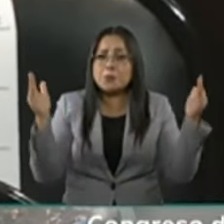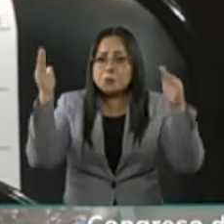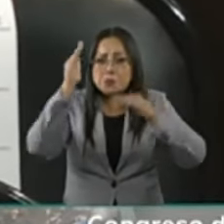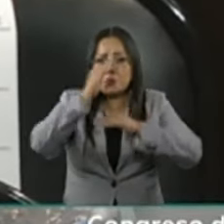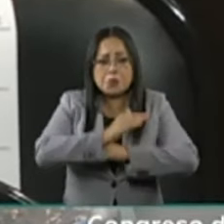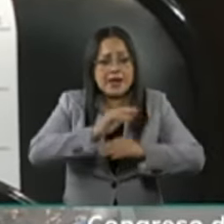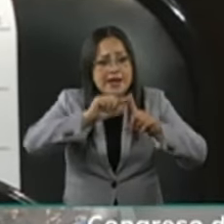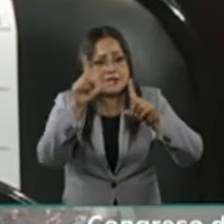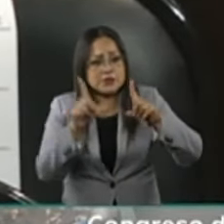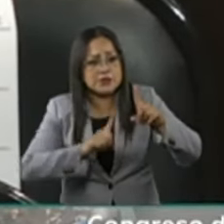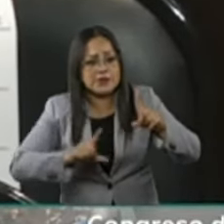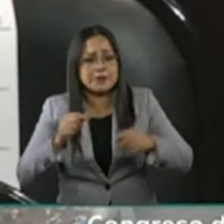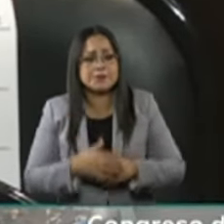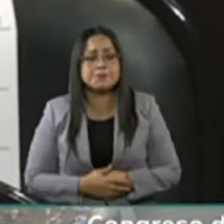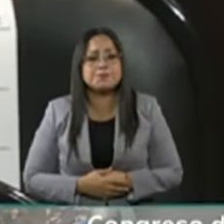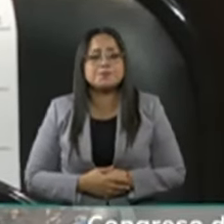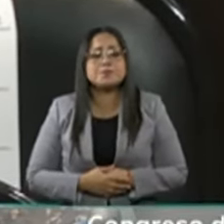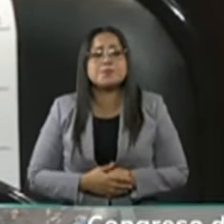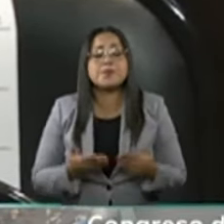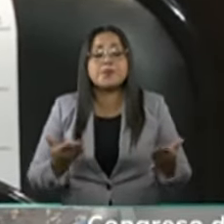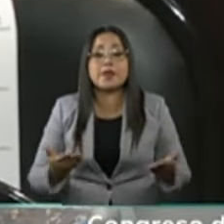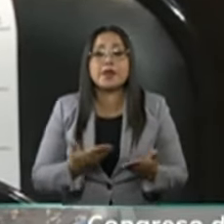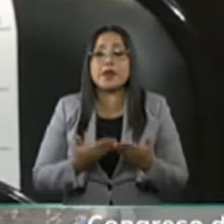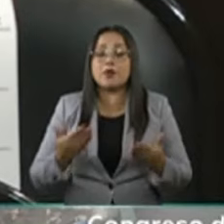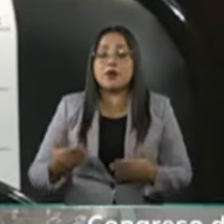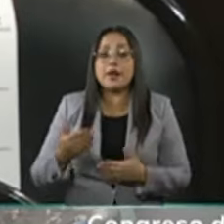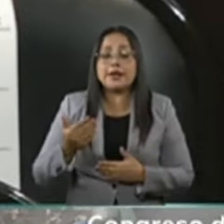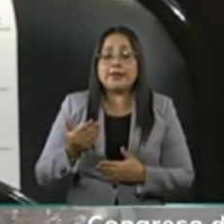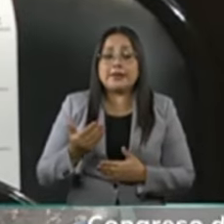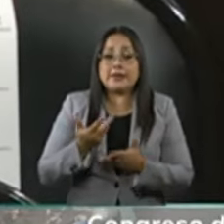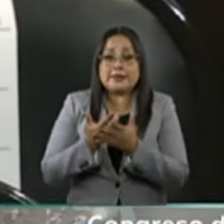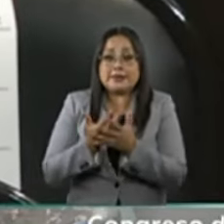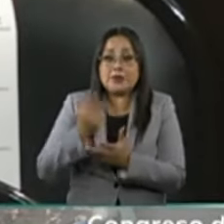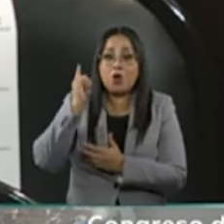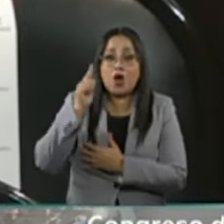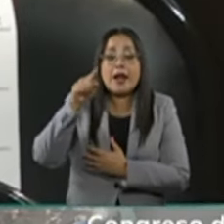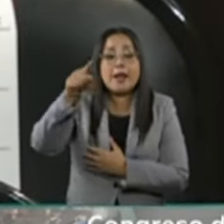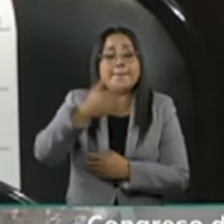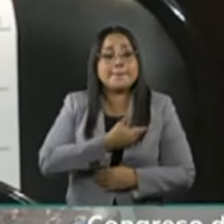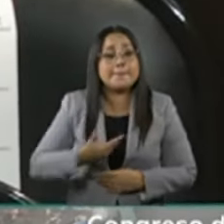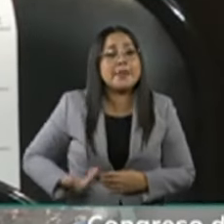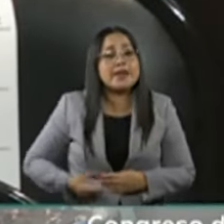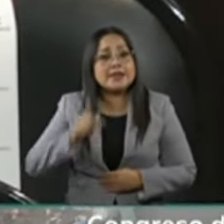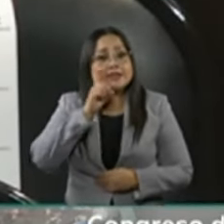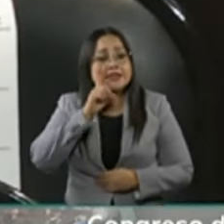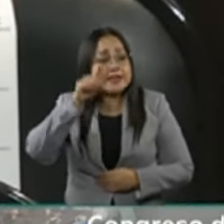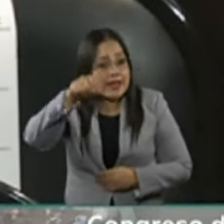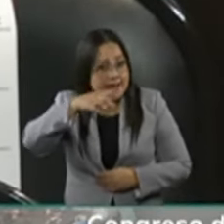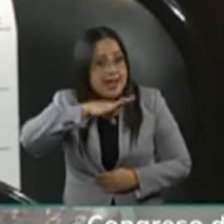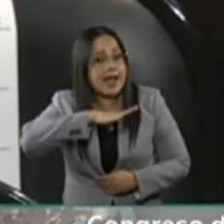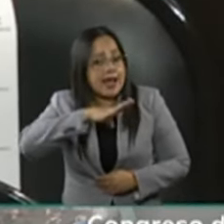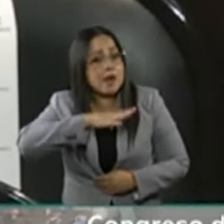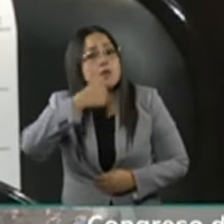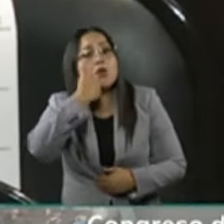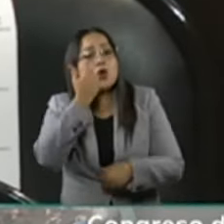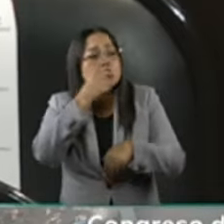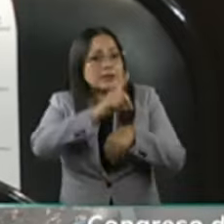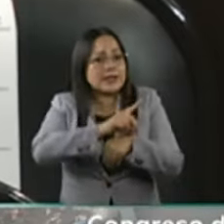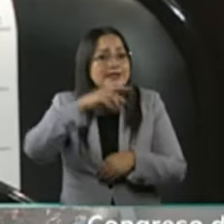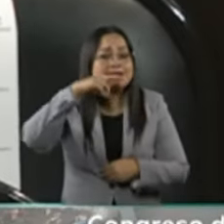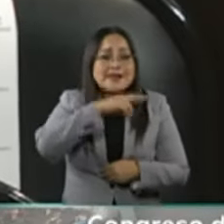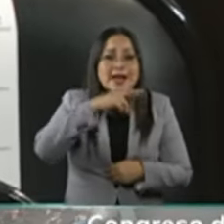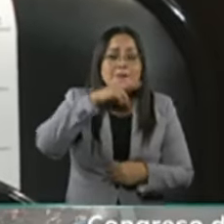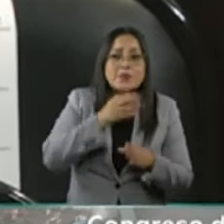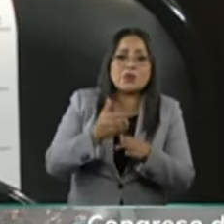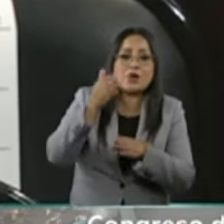nacional. Así, esperamos de la presidenta voluntad para que, con la misma rapidez con la que